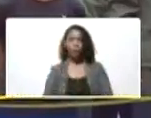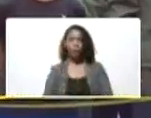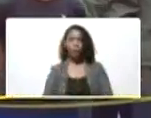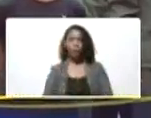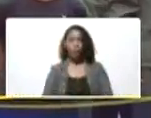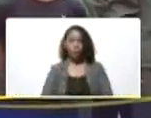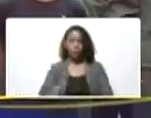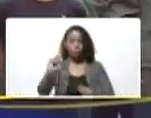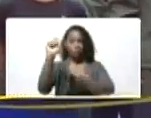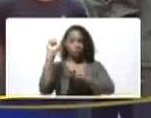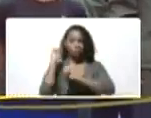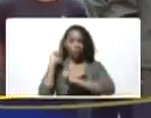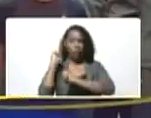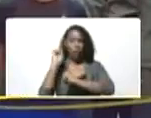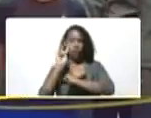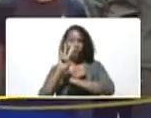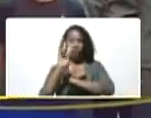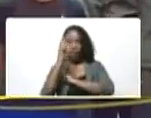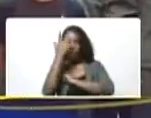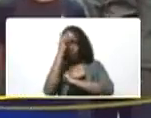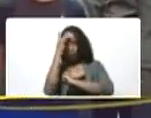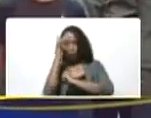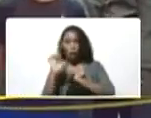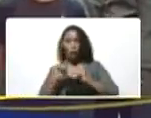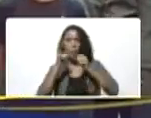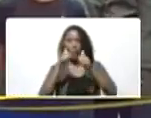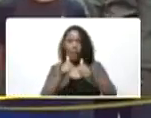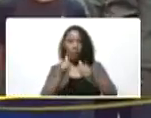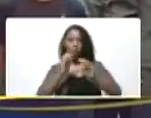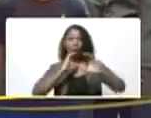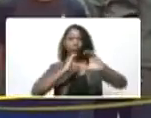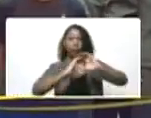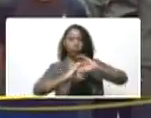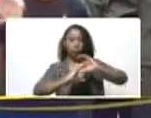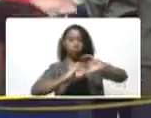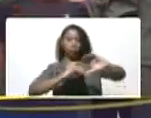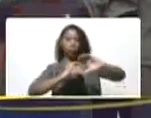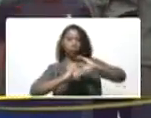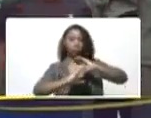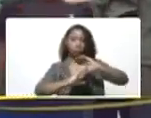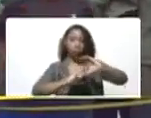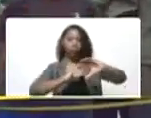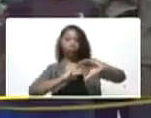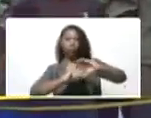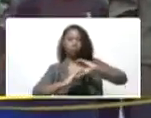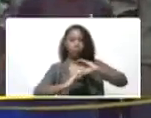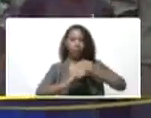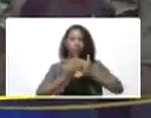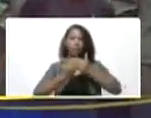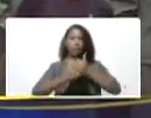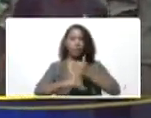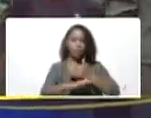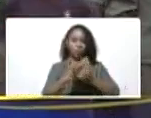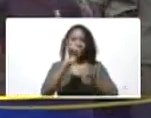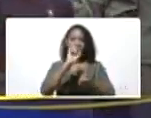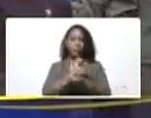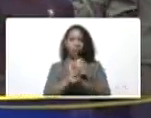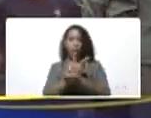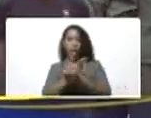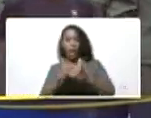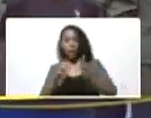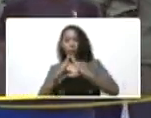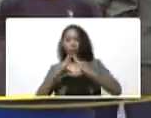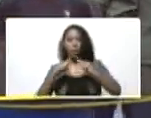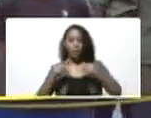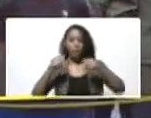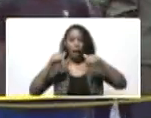Asumió el 2 de febrero. Comenzaron las conversaciones. Fueron saliendo de la cárcel todos.